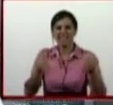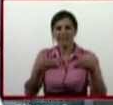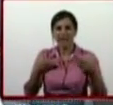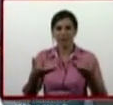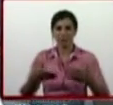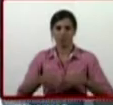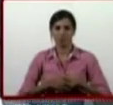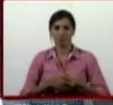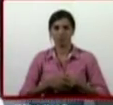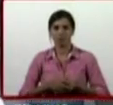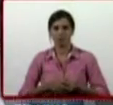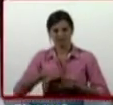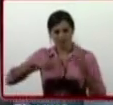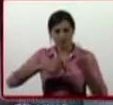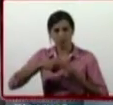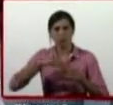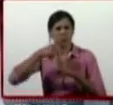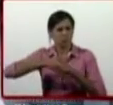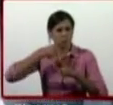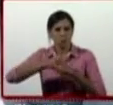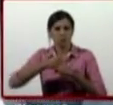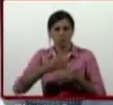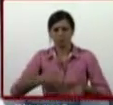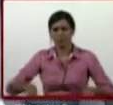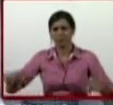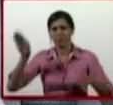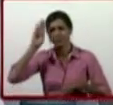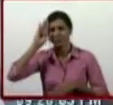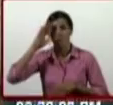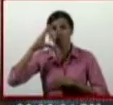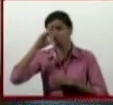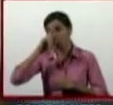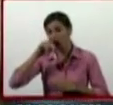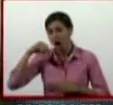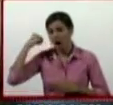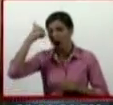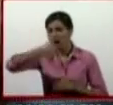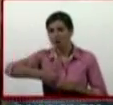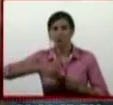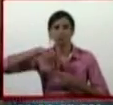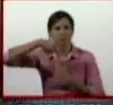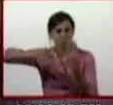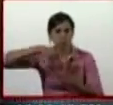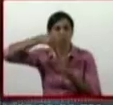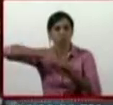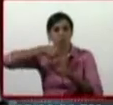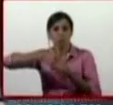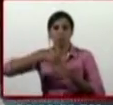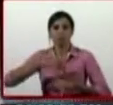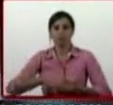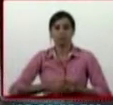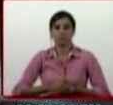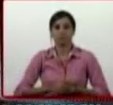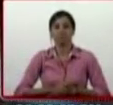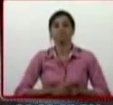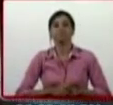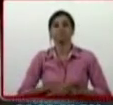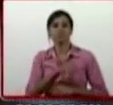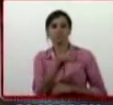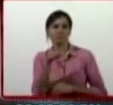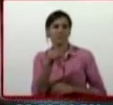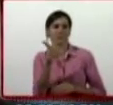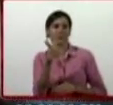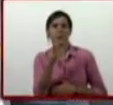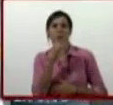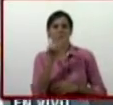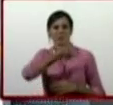revolucionario forjado en la lucha por muchos años, por muchos años. Aquí ustedes no tienen novatos,